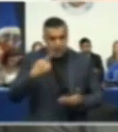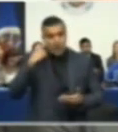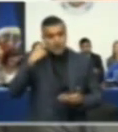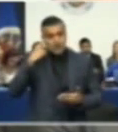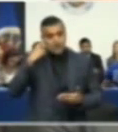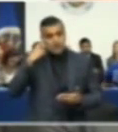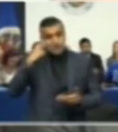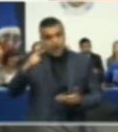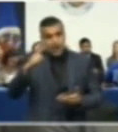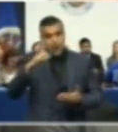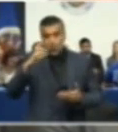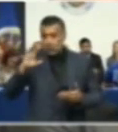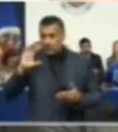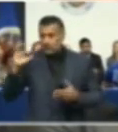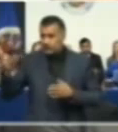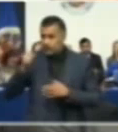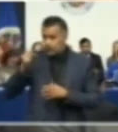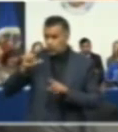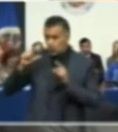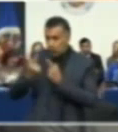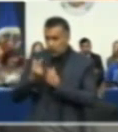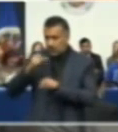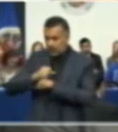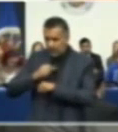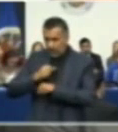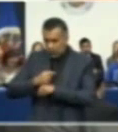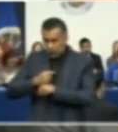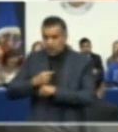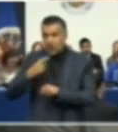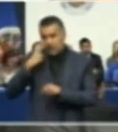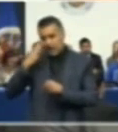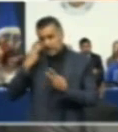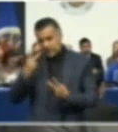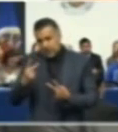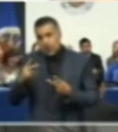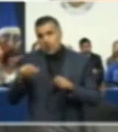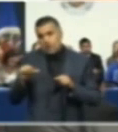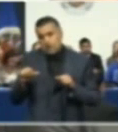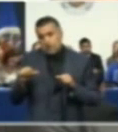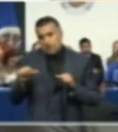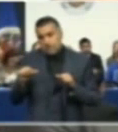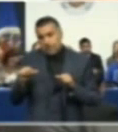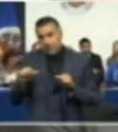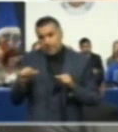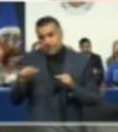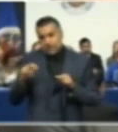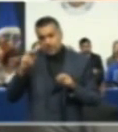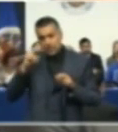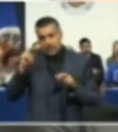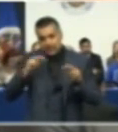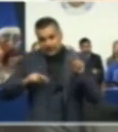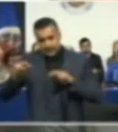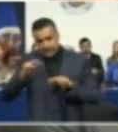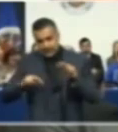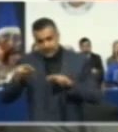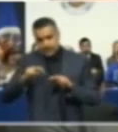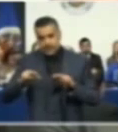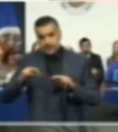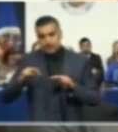para un grupo de trabajo para avanzar sobre posibles para la revisión de